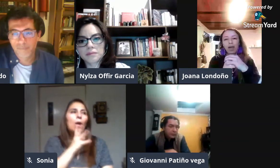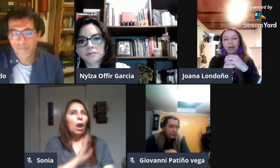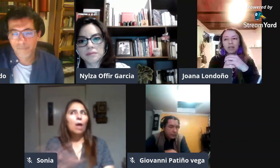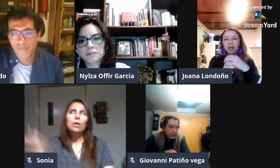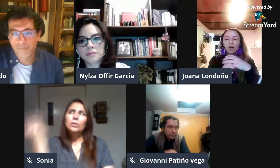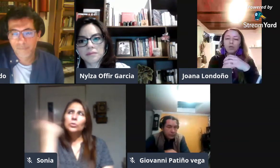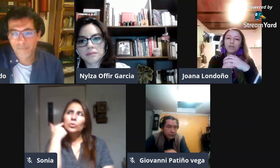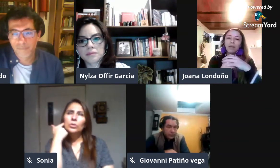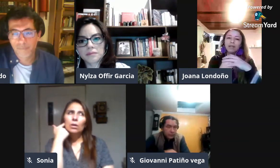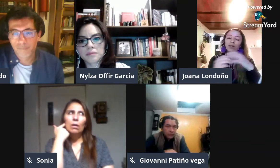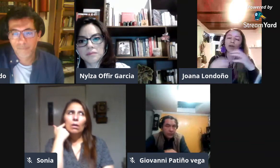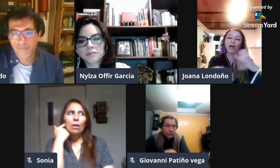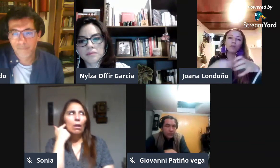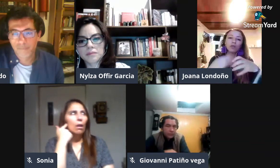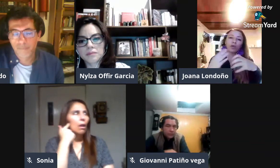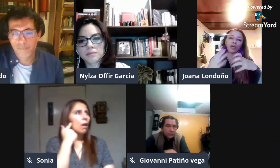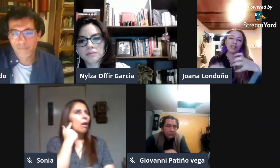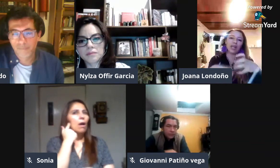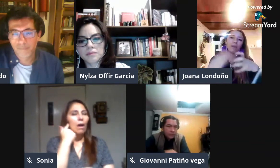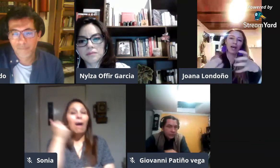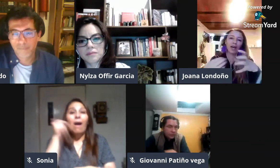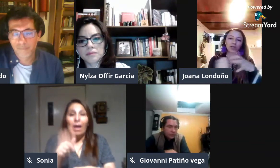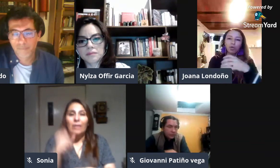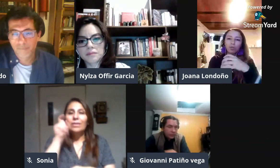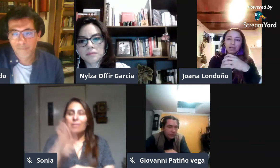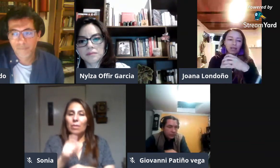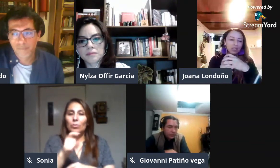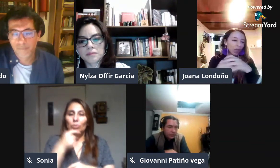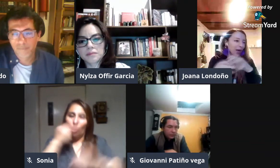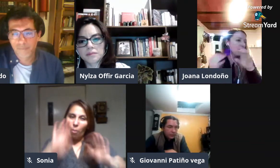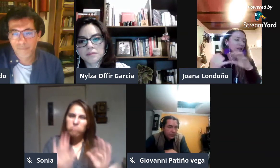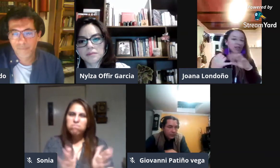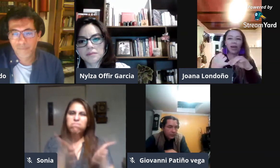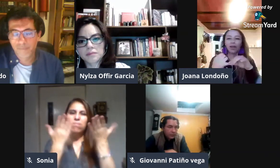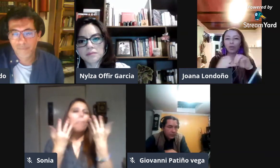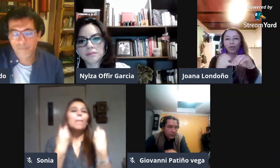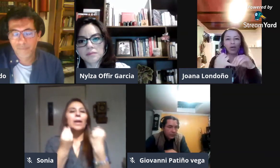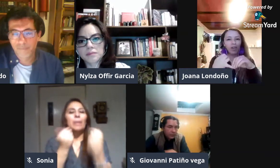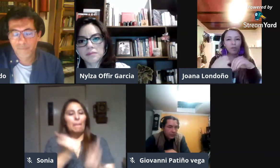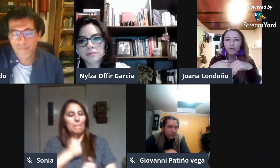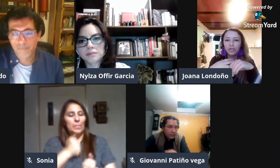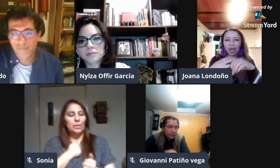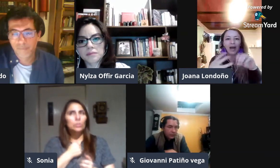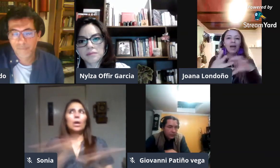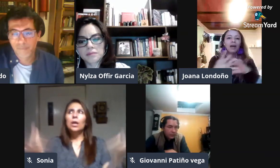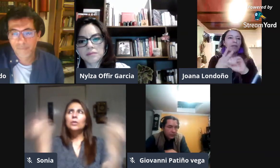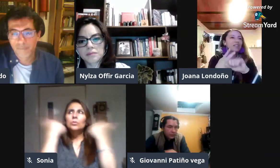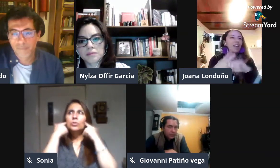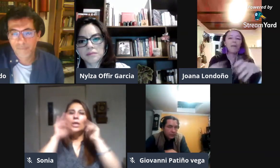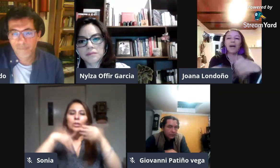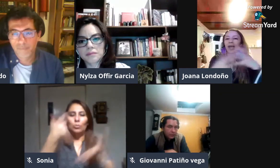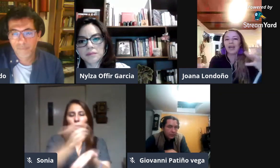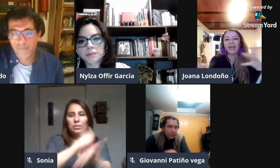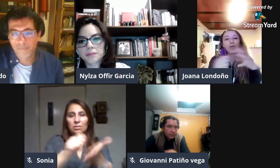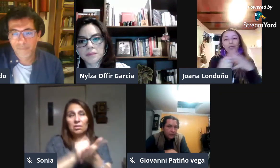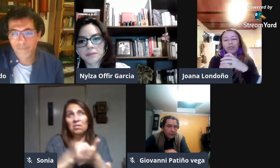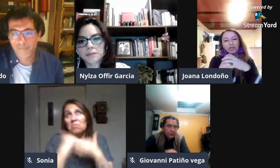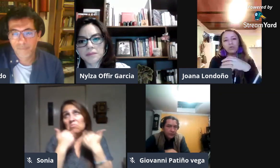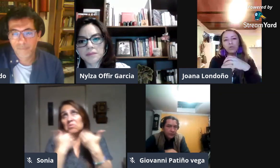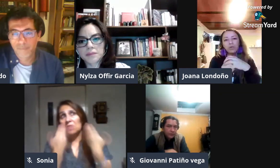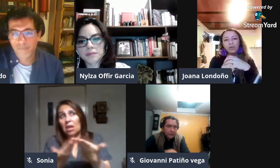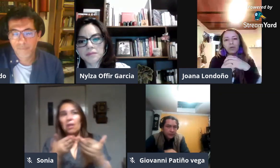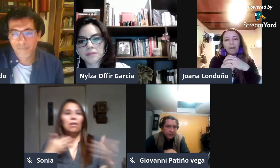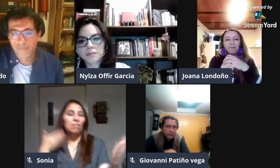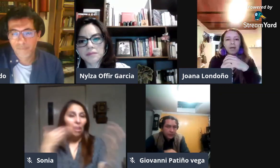comunidades justamente es lo que debemos potenciar para que ellos comienzan a escribirlo bien sea en tono de denuncia bien sea para que den a conocer